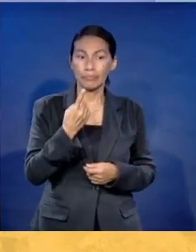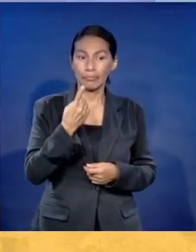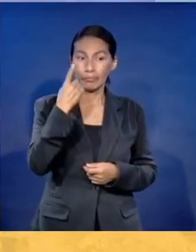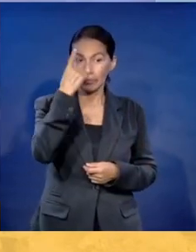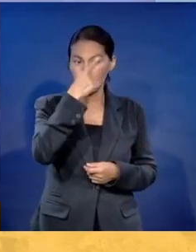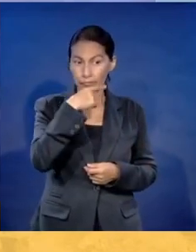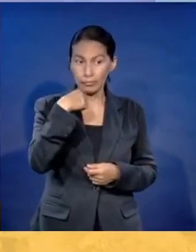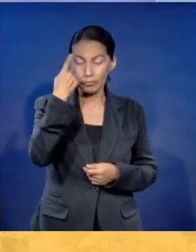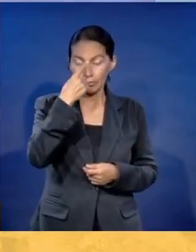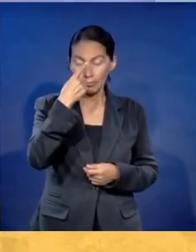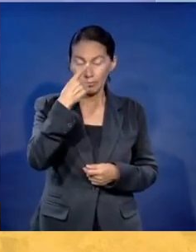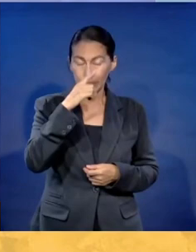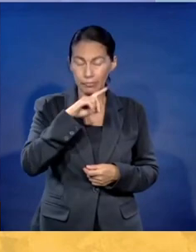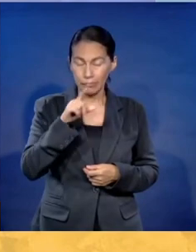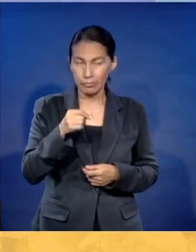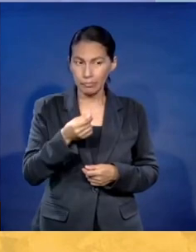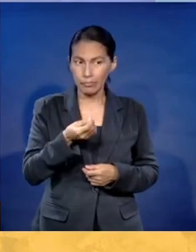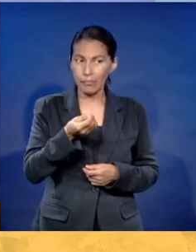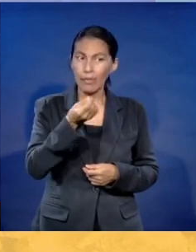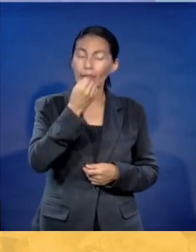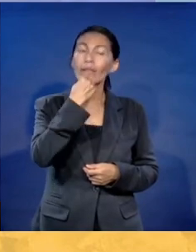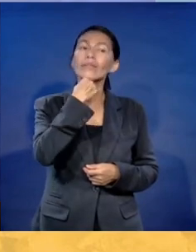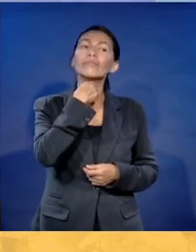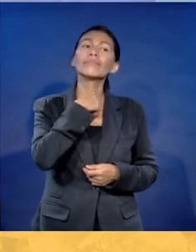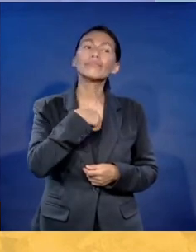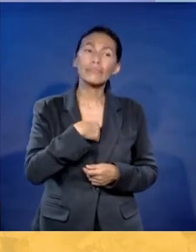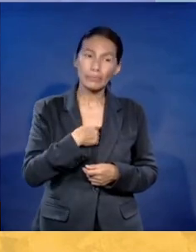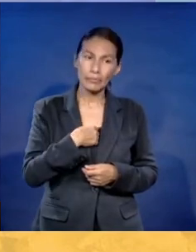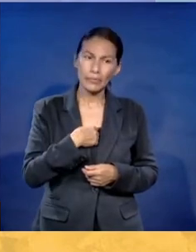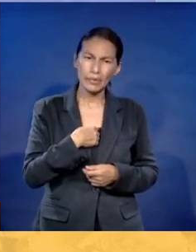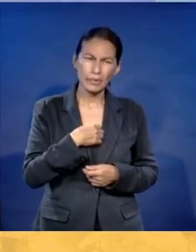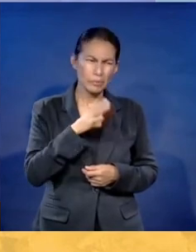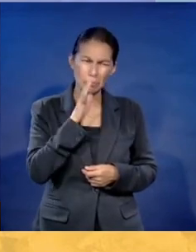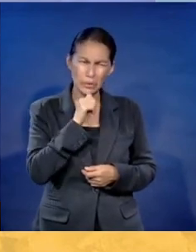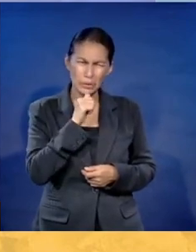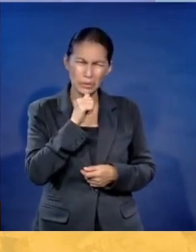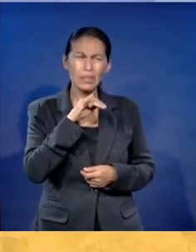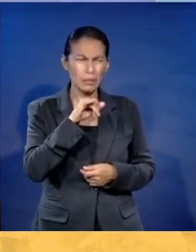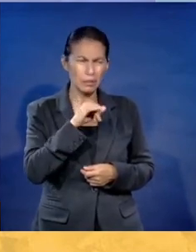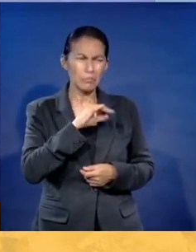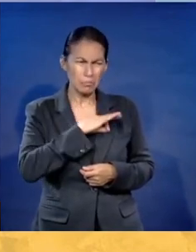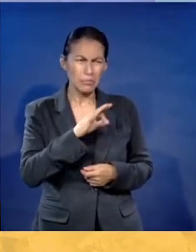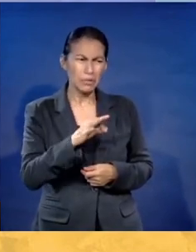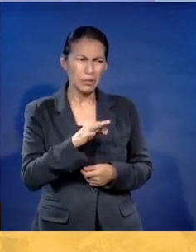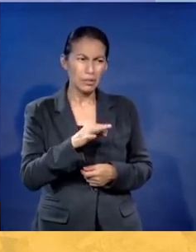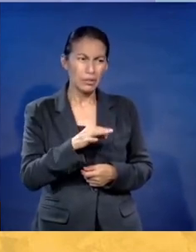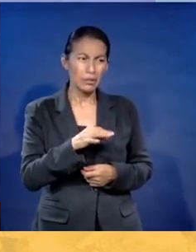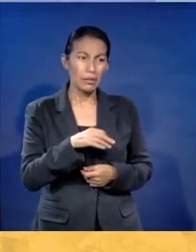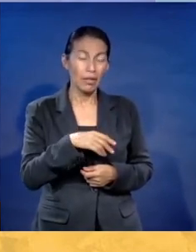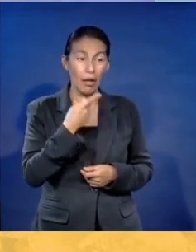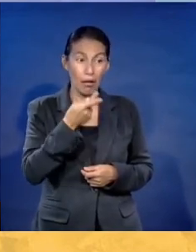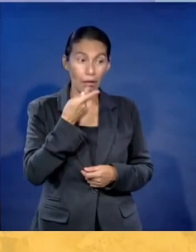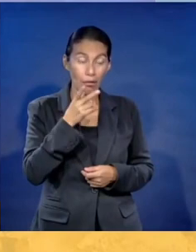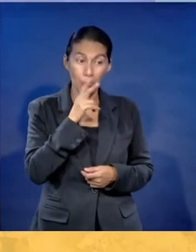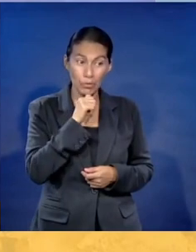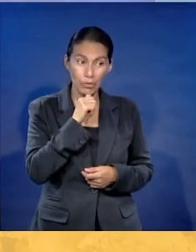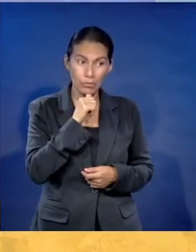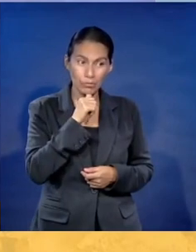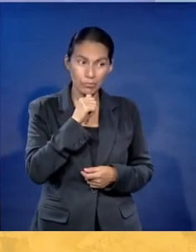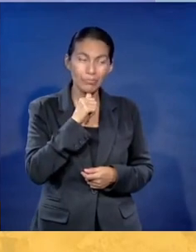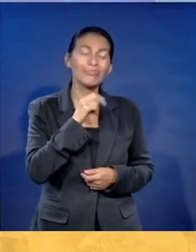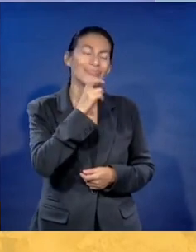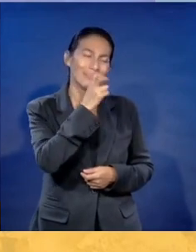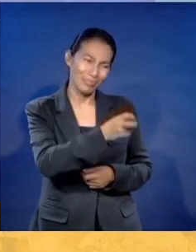ahí luego te las pasas nada pues eso no se puede sí se puede Hazlo pero no va a poder hablar por eso